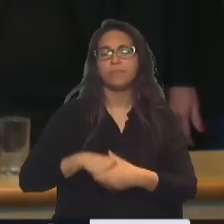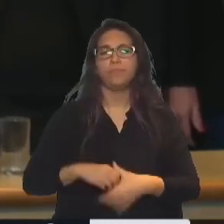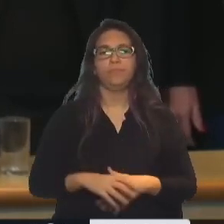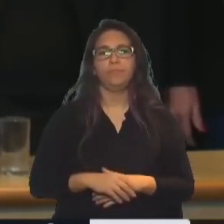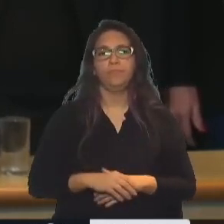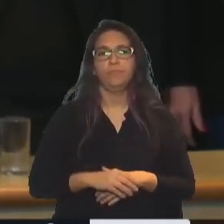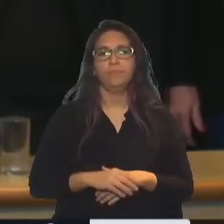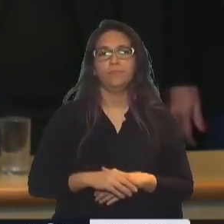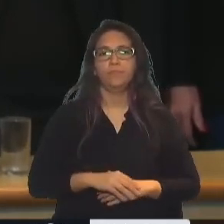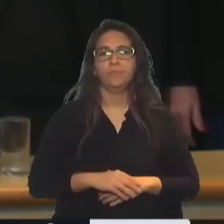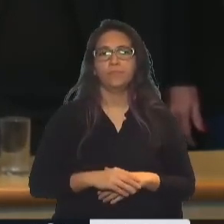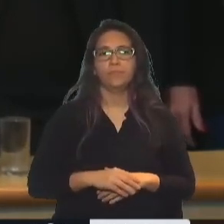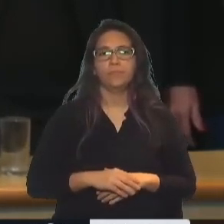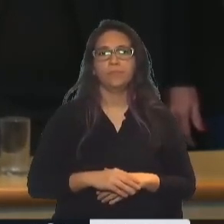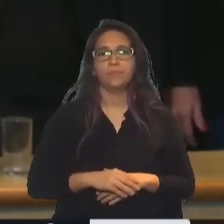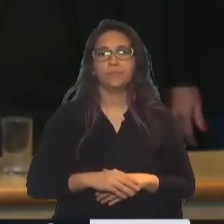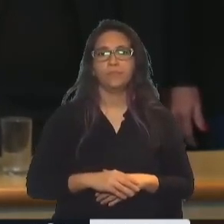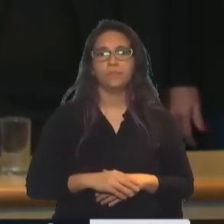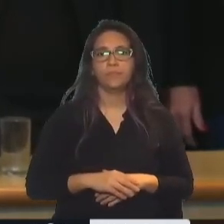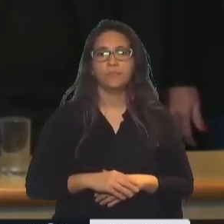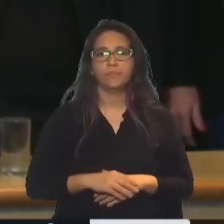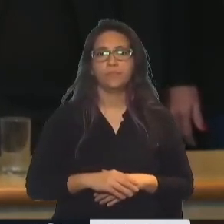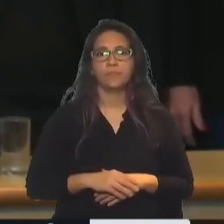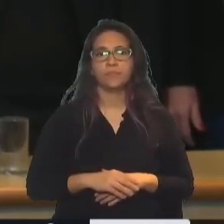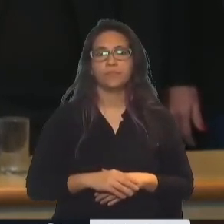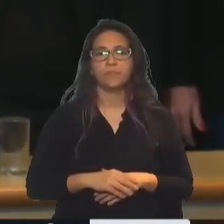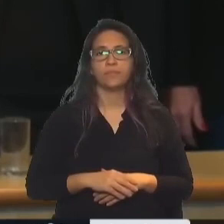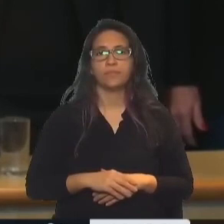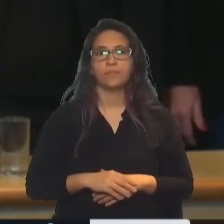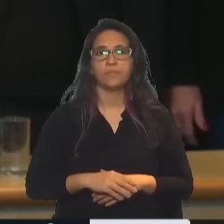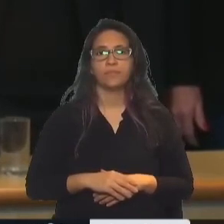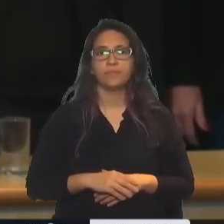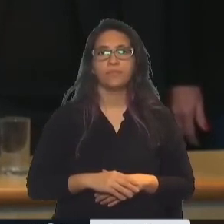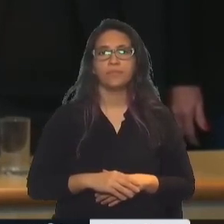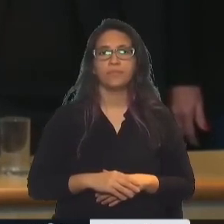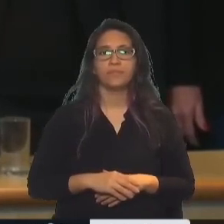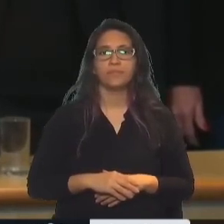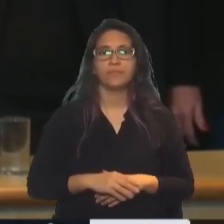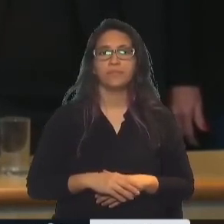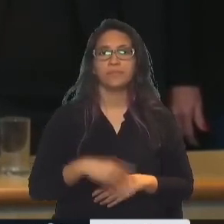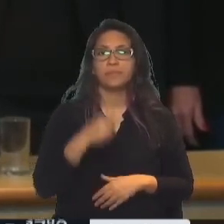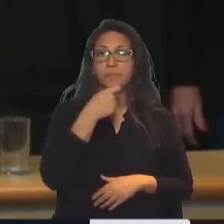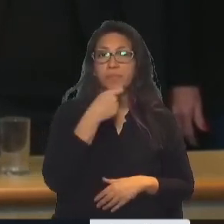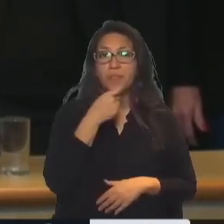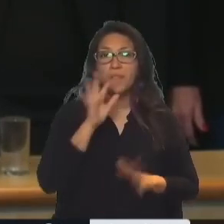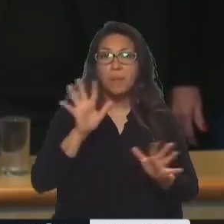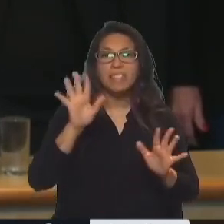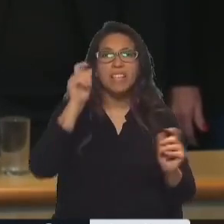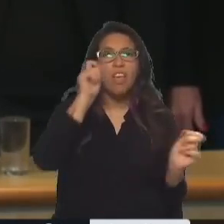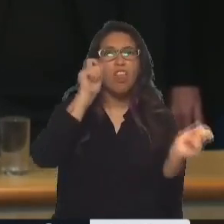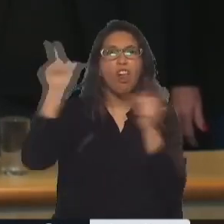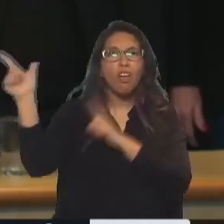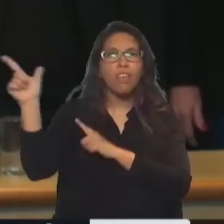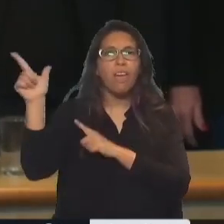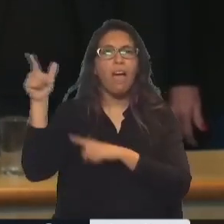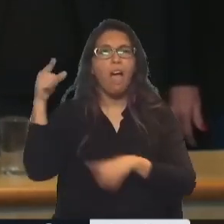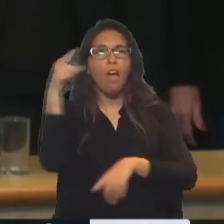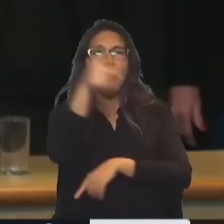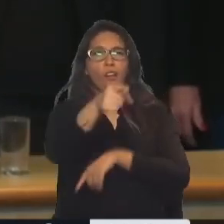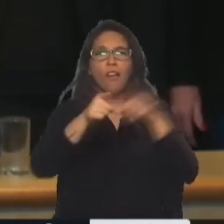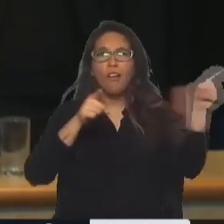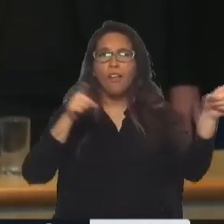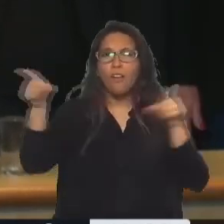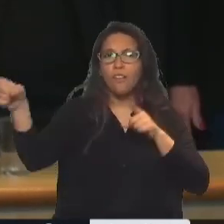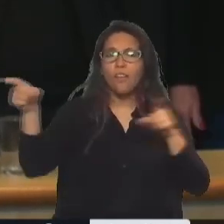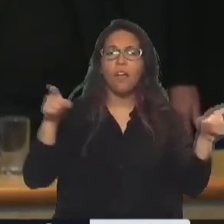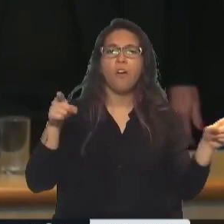de decisiones que con esta virulencia ideológica que muchas